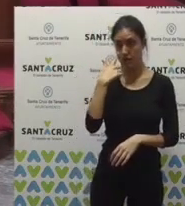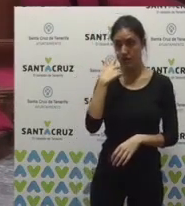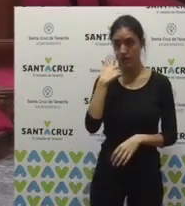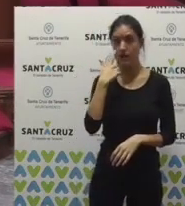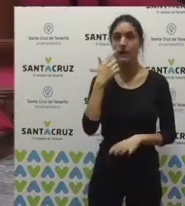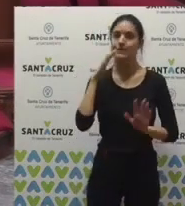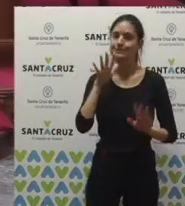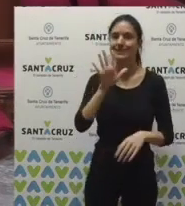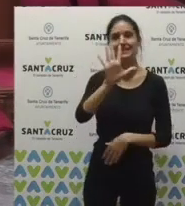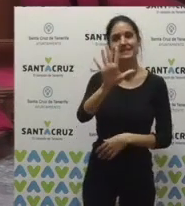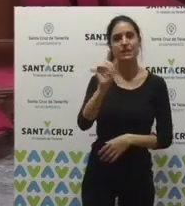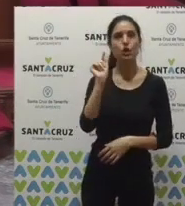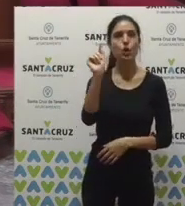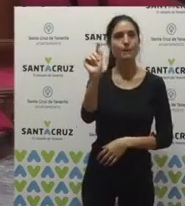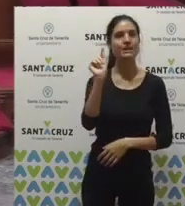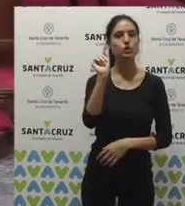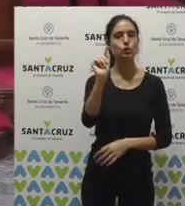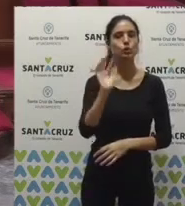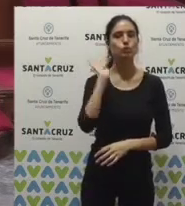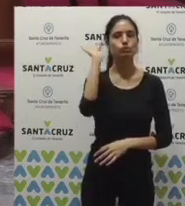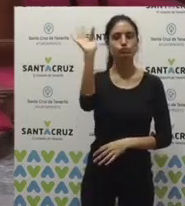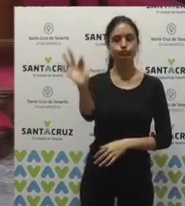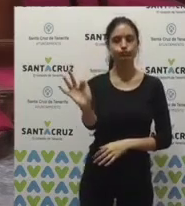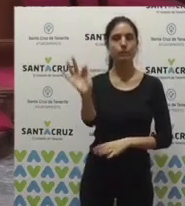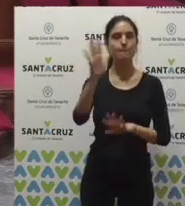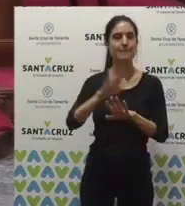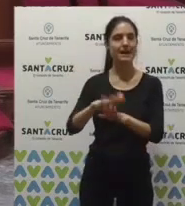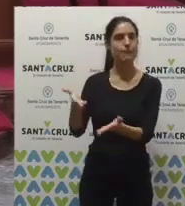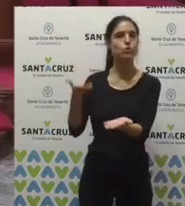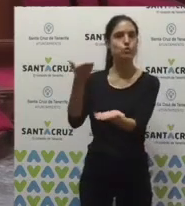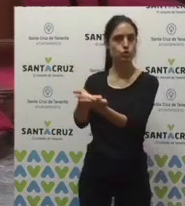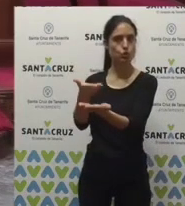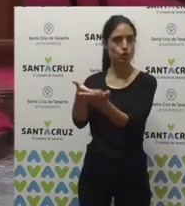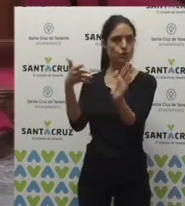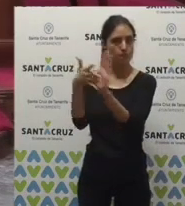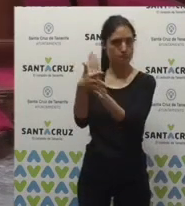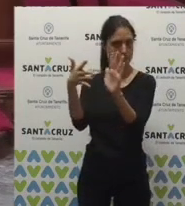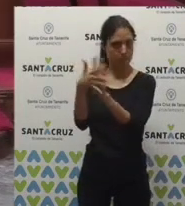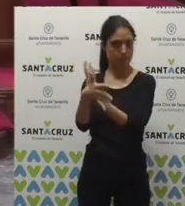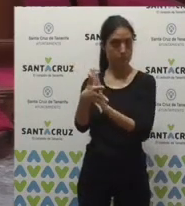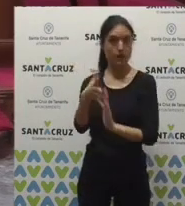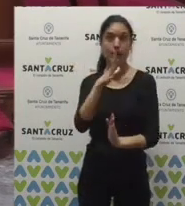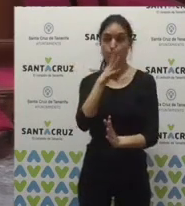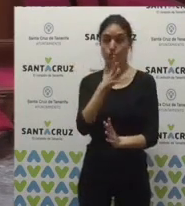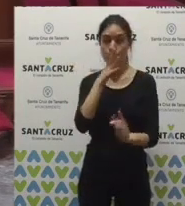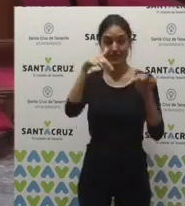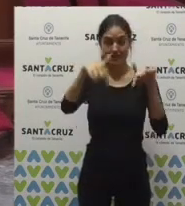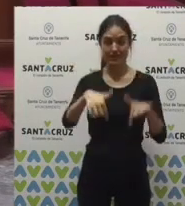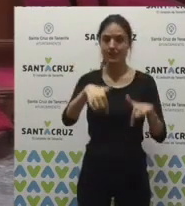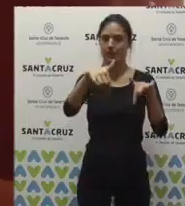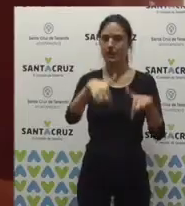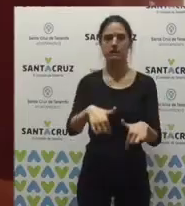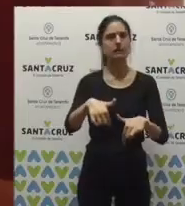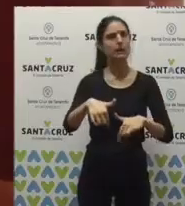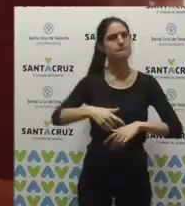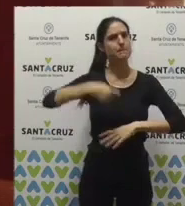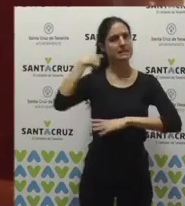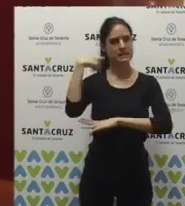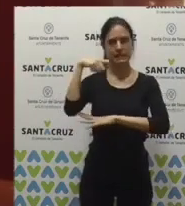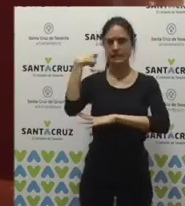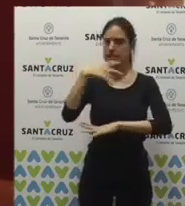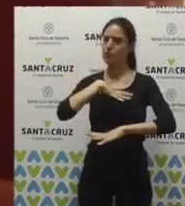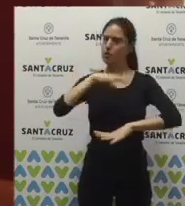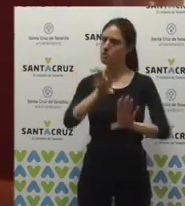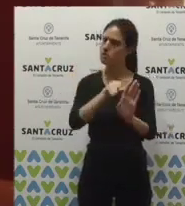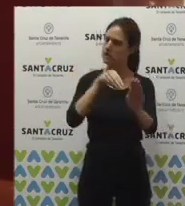cinco minutos en cosas diferentes de la emoción en cuestión porque esta presidencia de flexible lo que pasa que es igual de